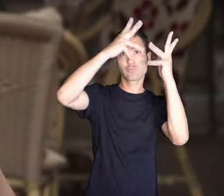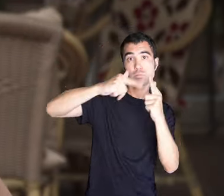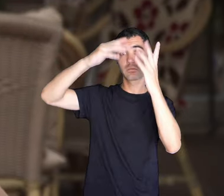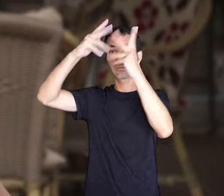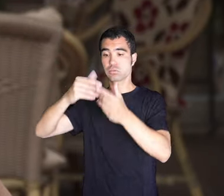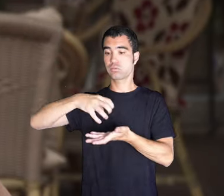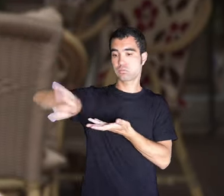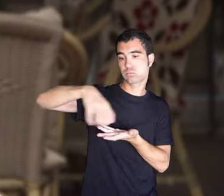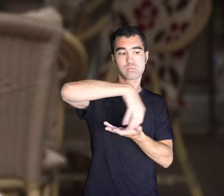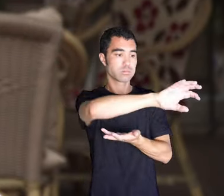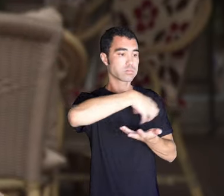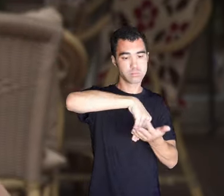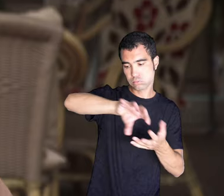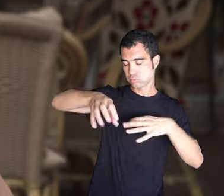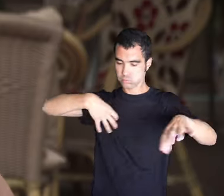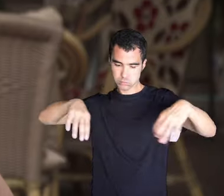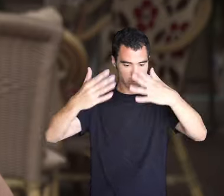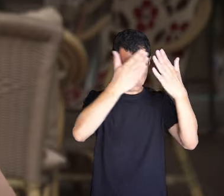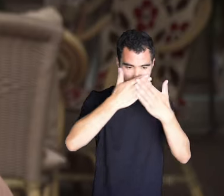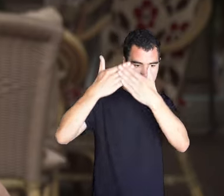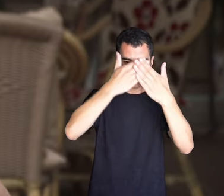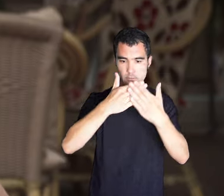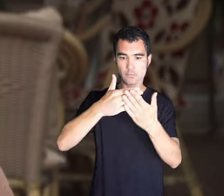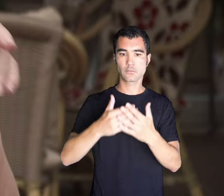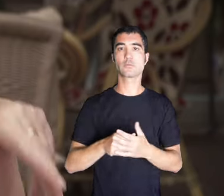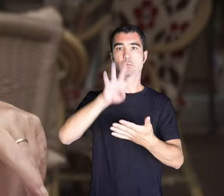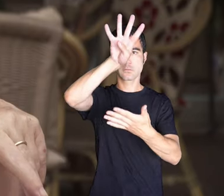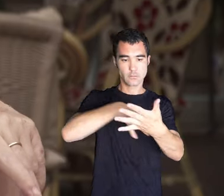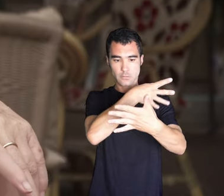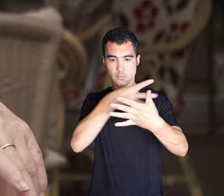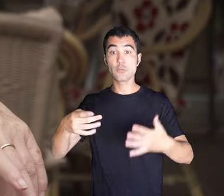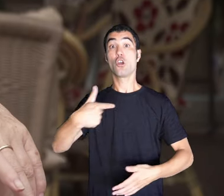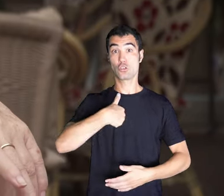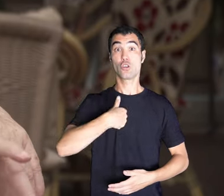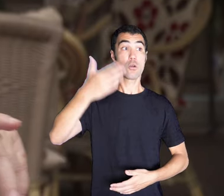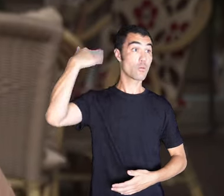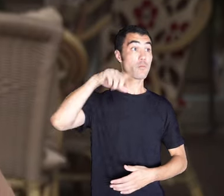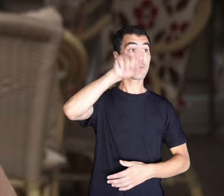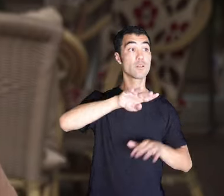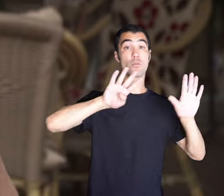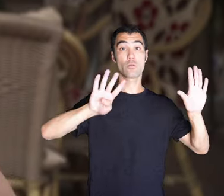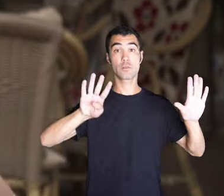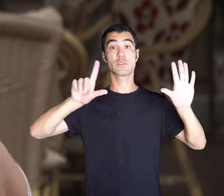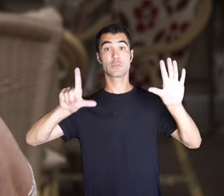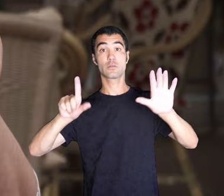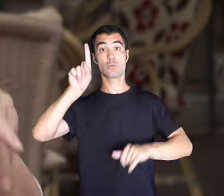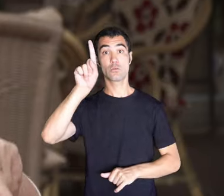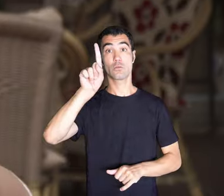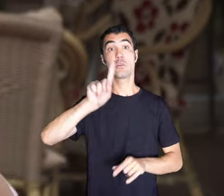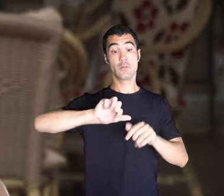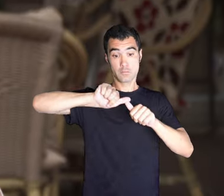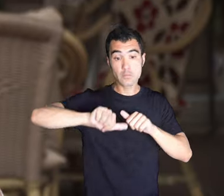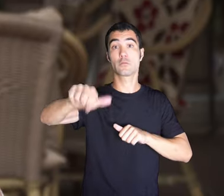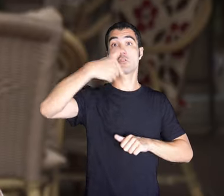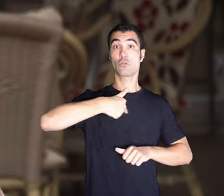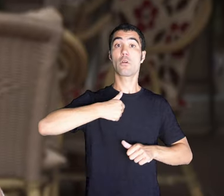las partes. Yo me acuerdo que también, a partir del 71... Yo hacía